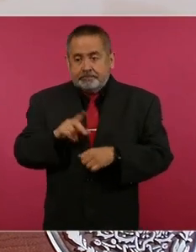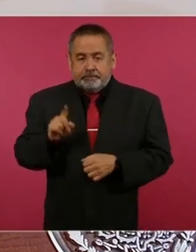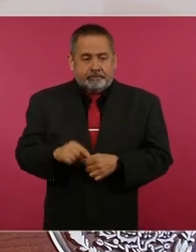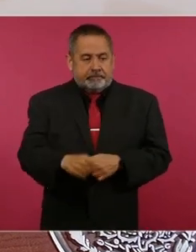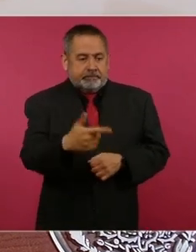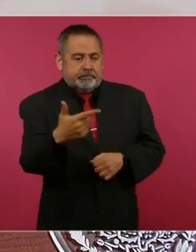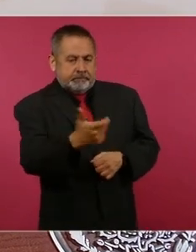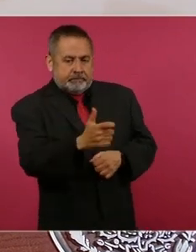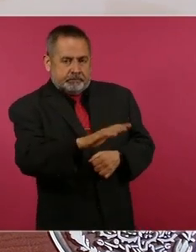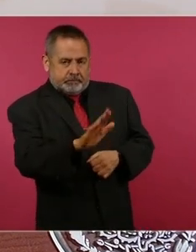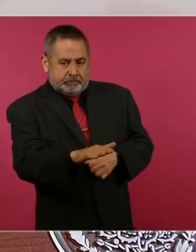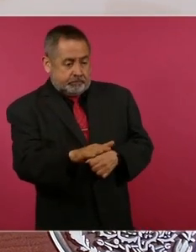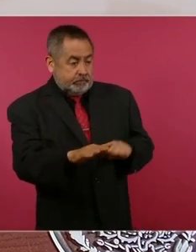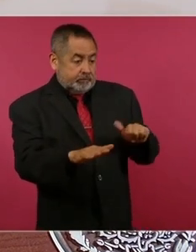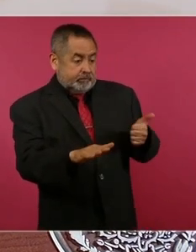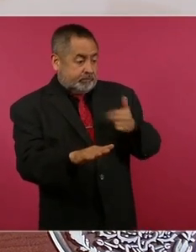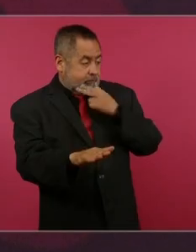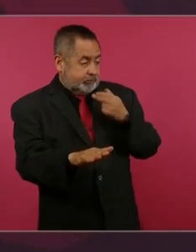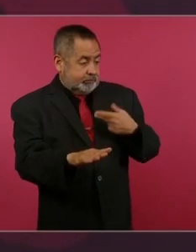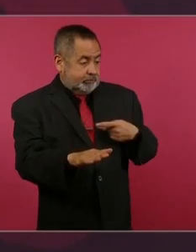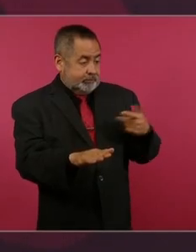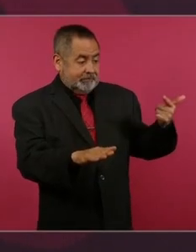segundo tirador,